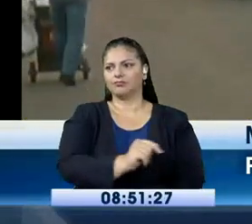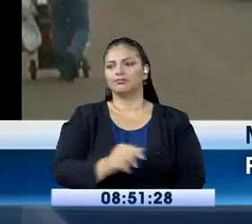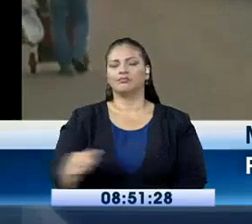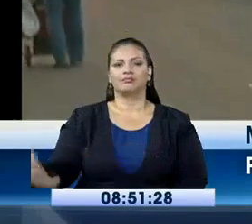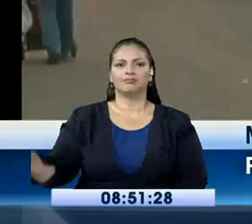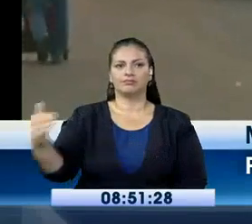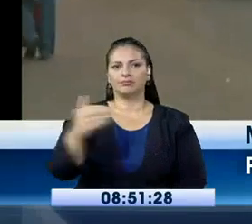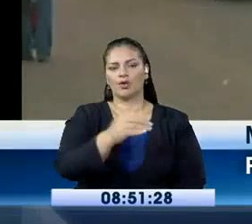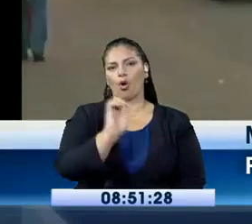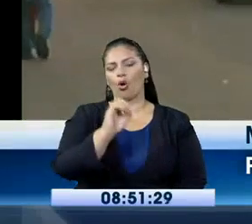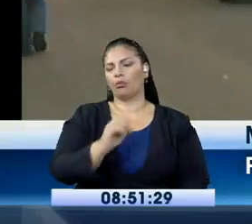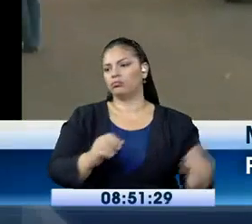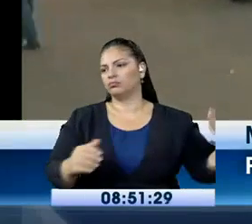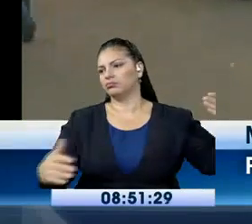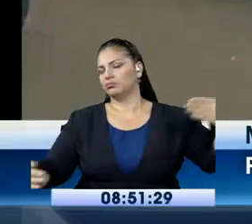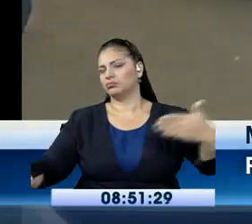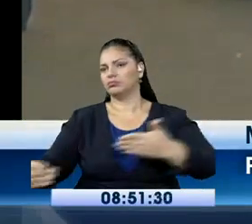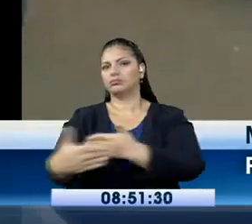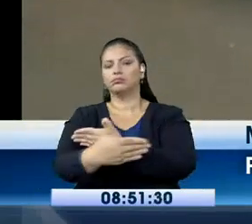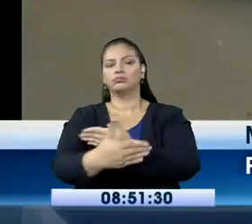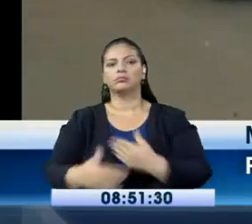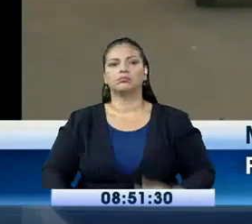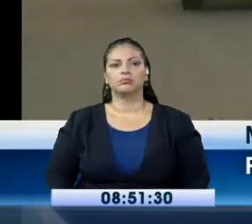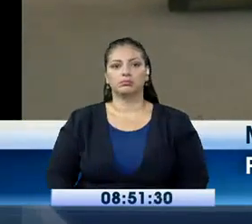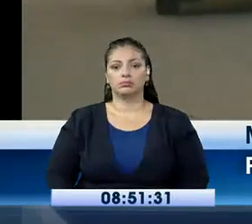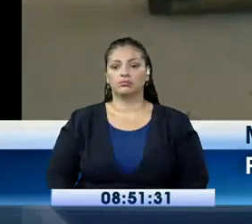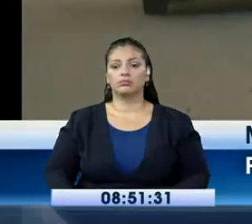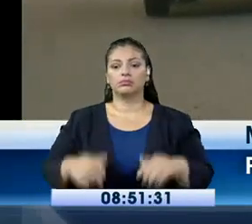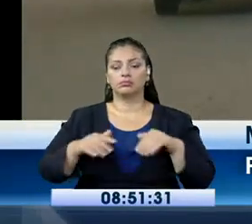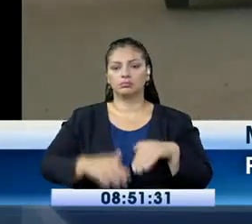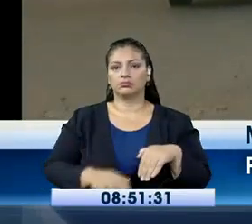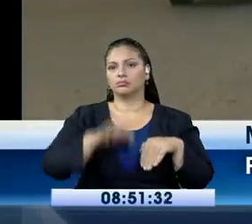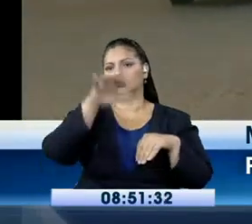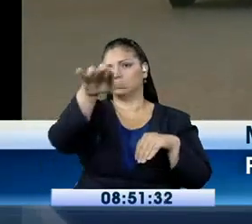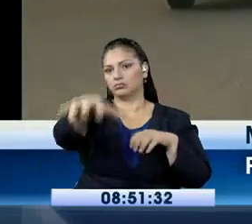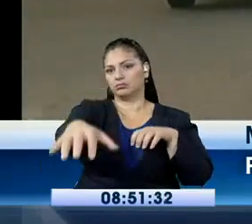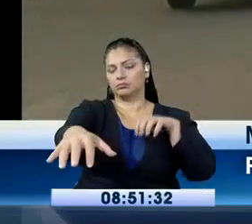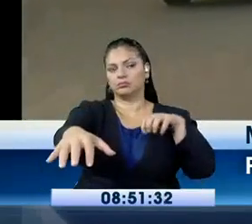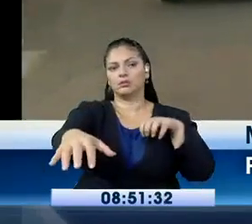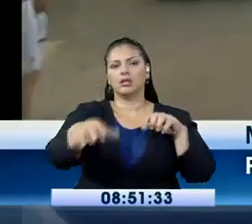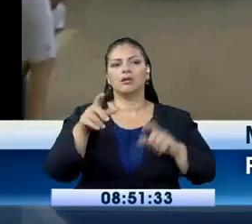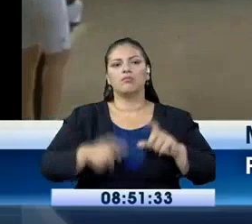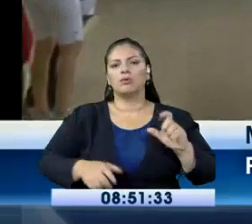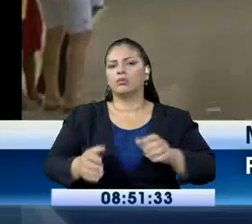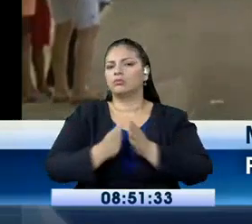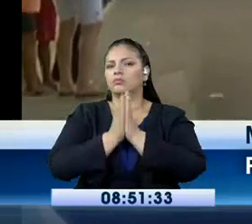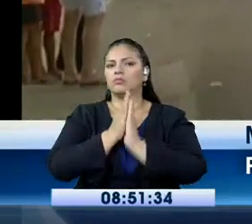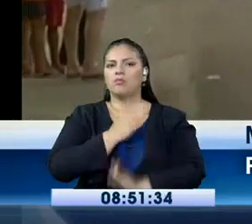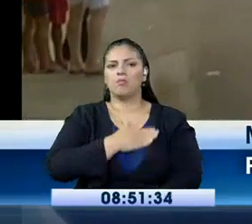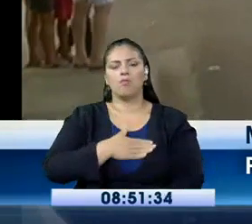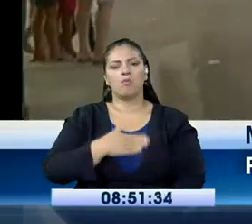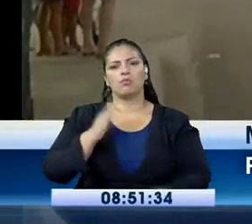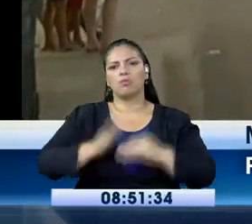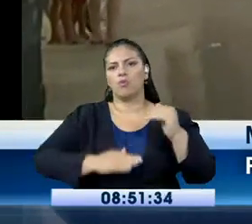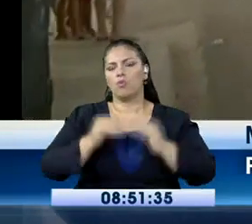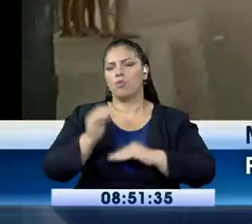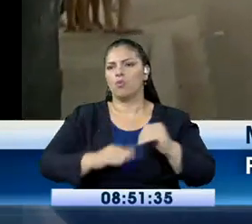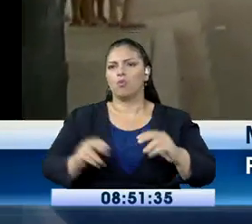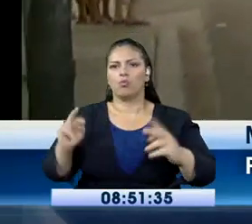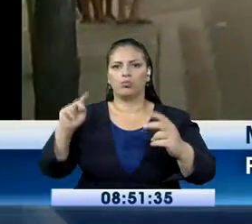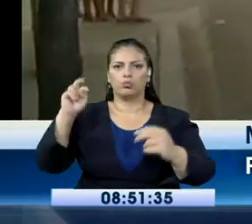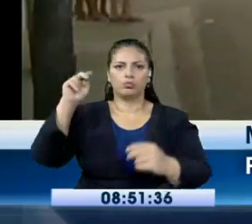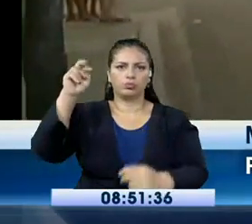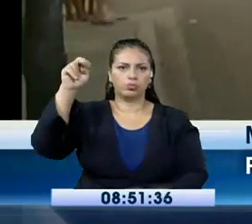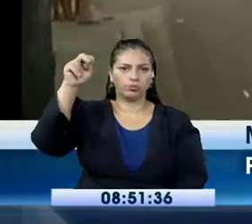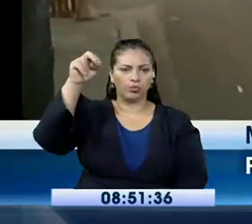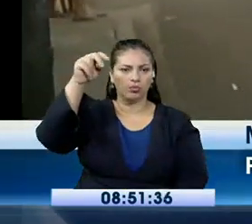sector? Pues para evitar que la calzada se siga tiñendo de sangre, ellos piden ya sea la colocación de un